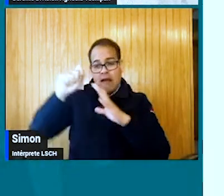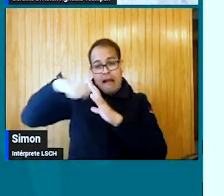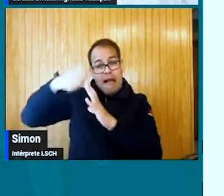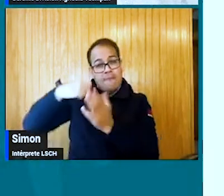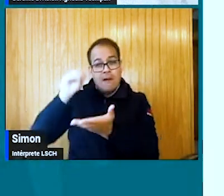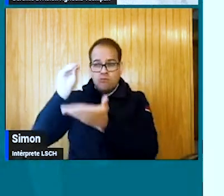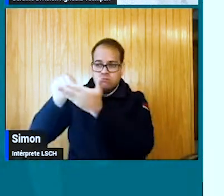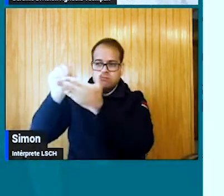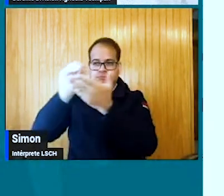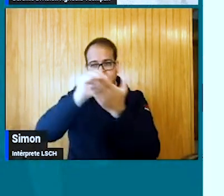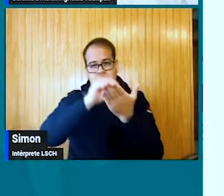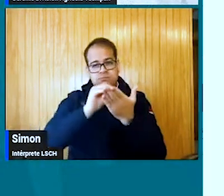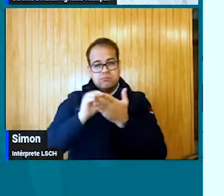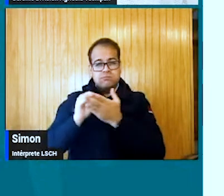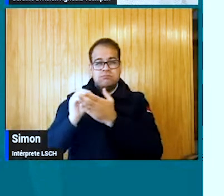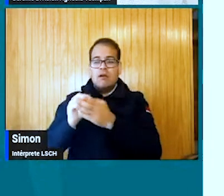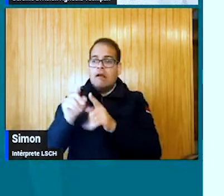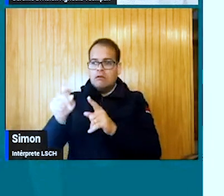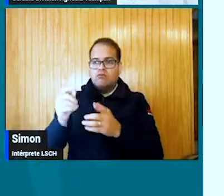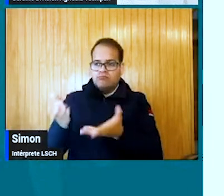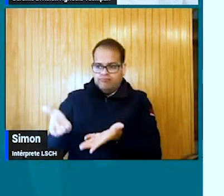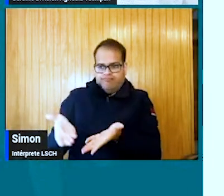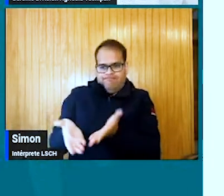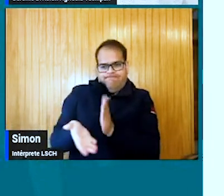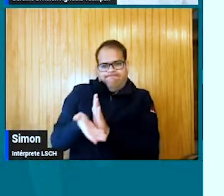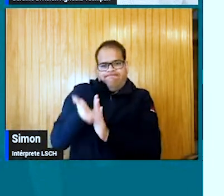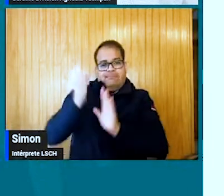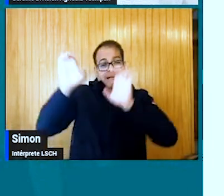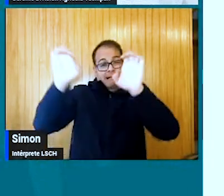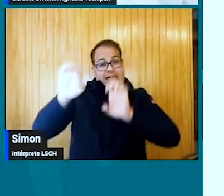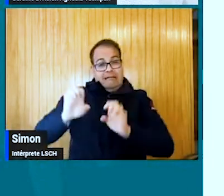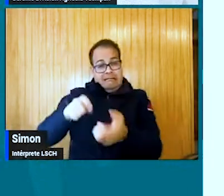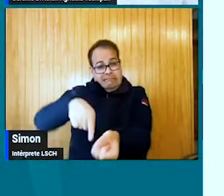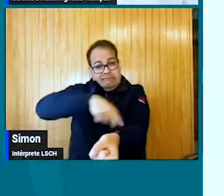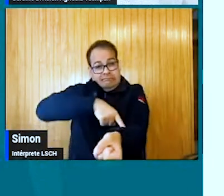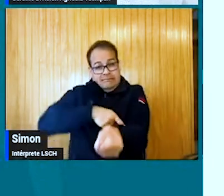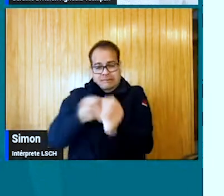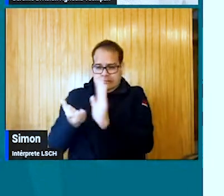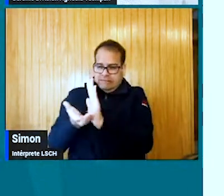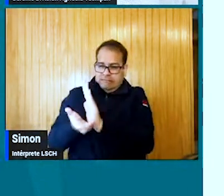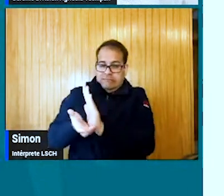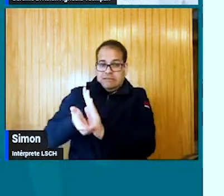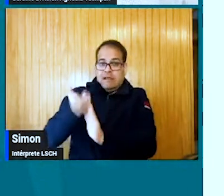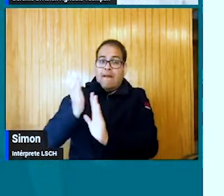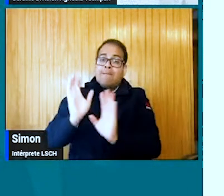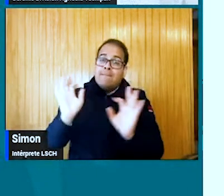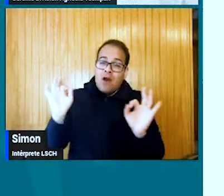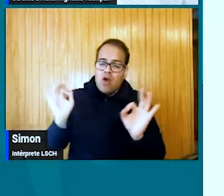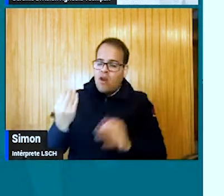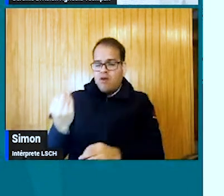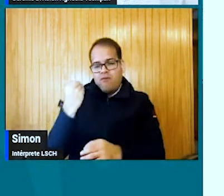megawatts. El consumo es alto, pero vale la pena. Salvan hartas luquitas.